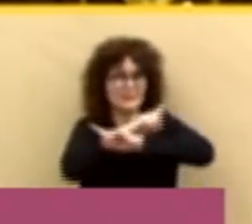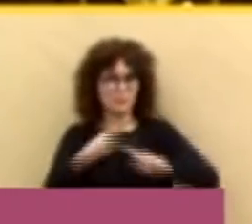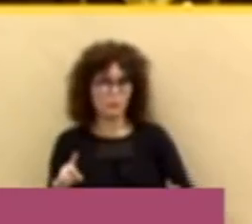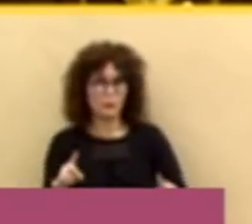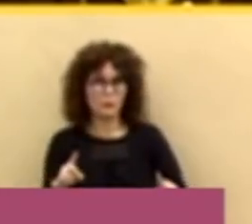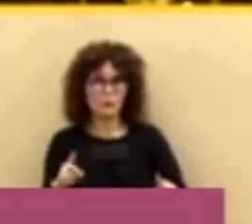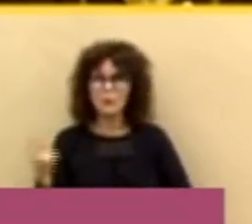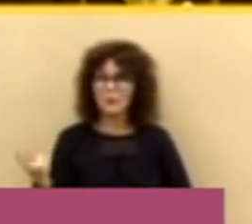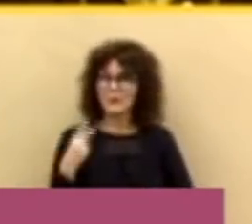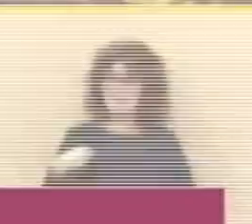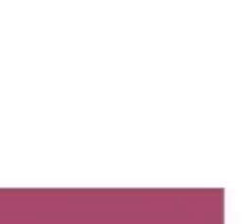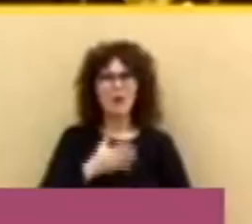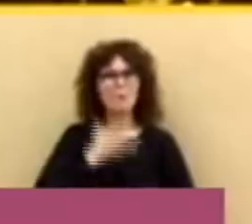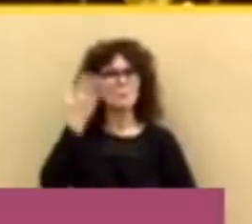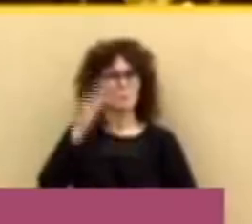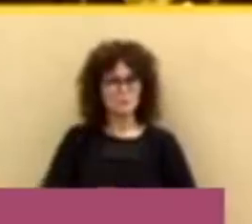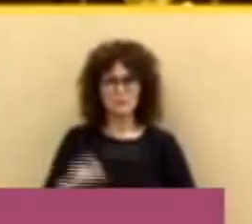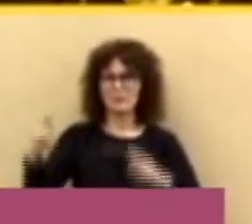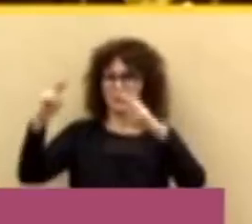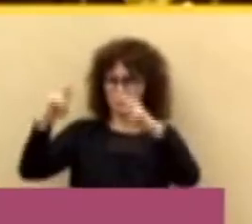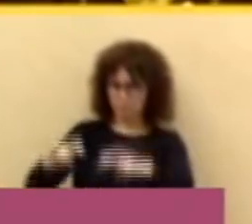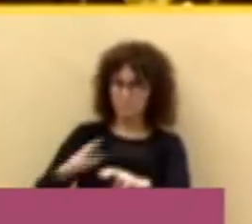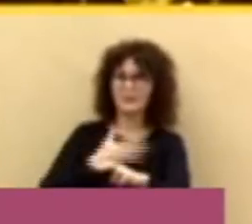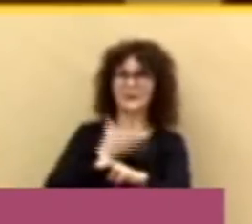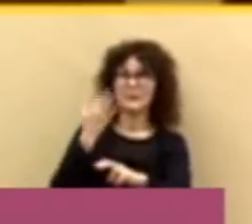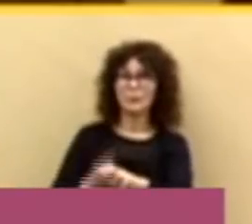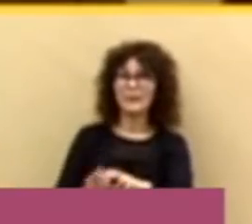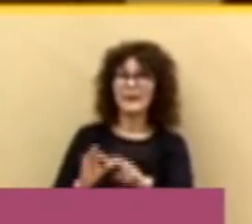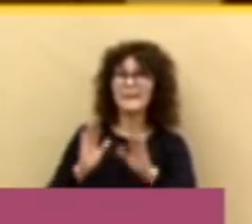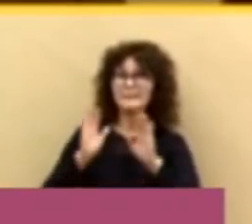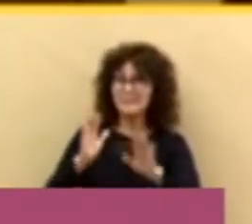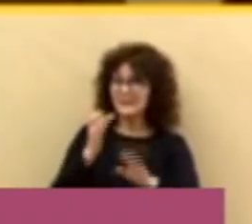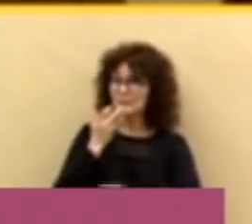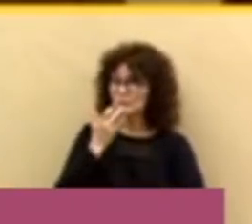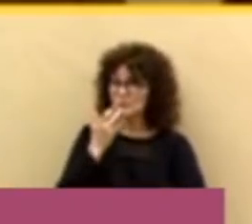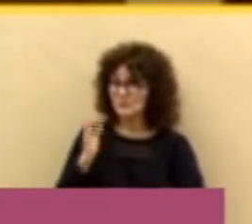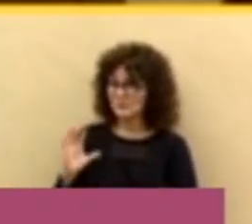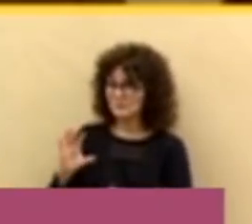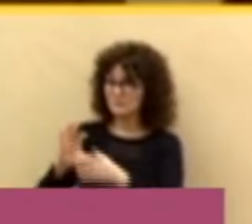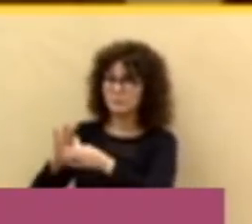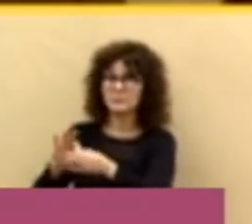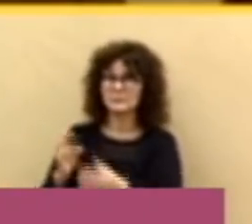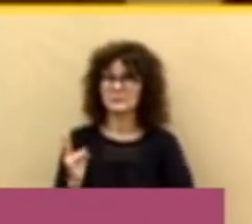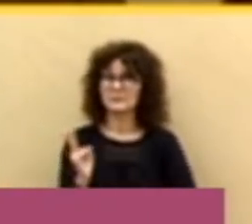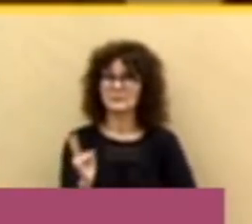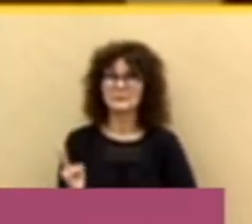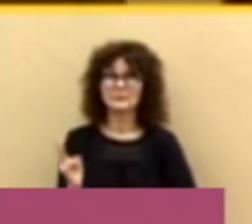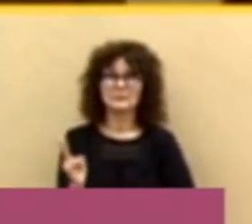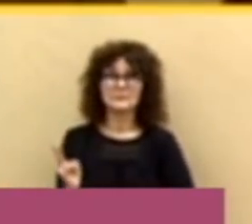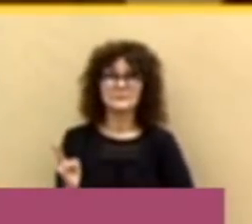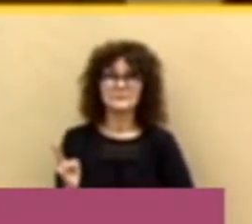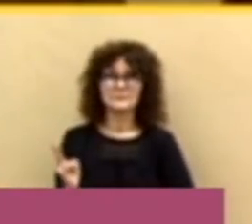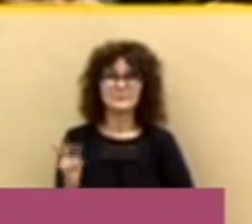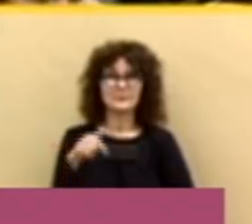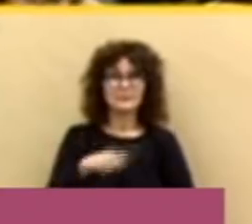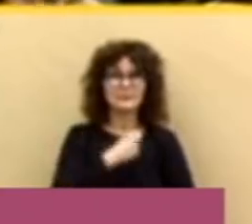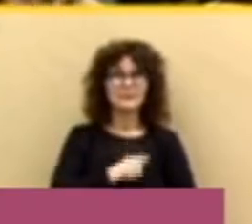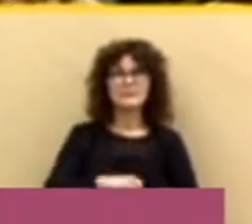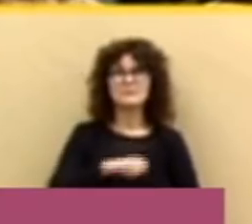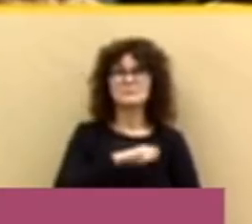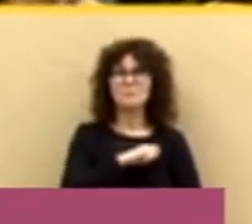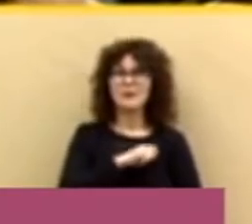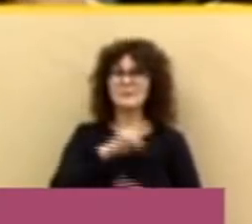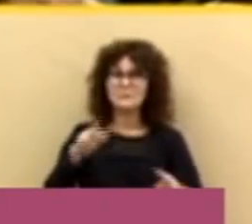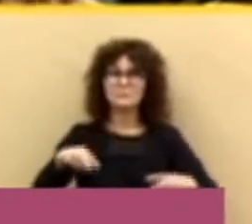políticas históricas en nuestro país, es que aliándoos con esta gente no habéis dejado espacio político en España para que haya